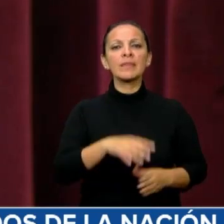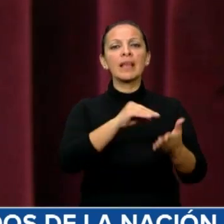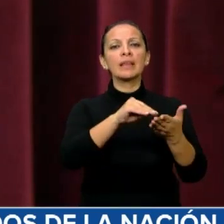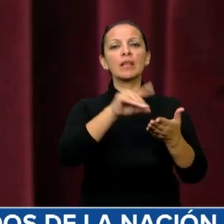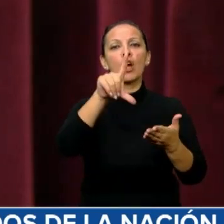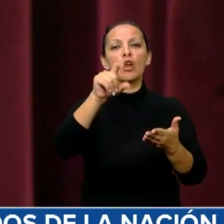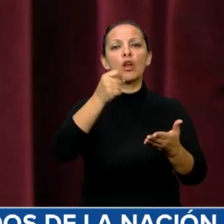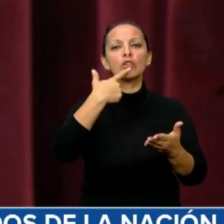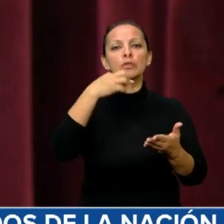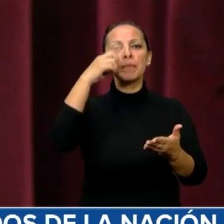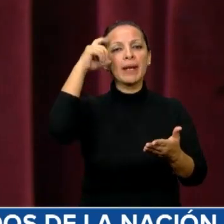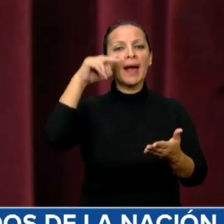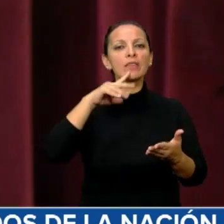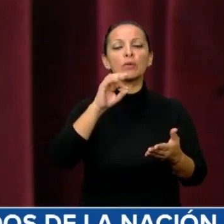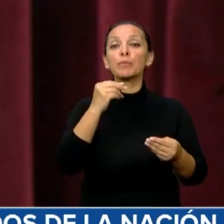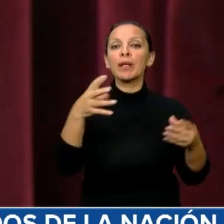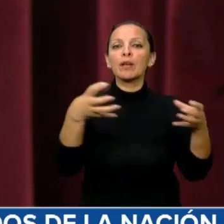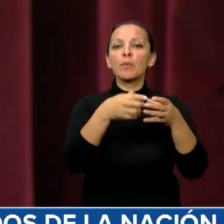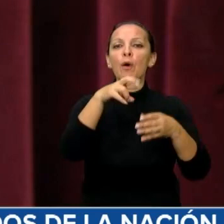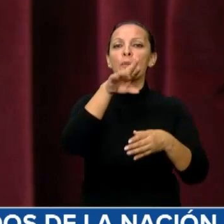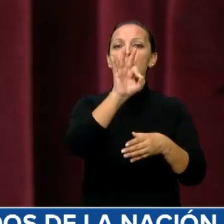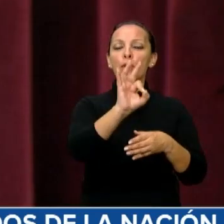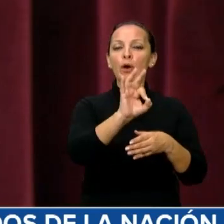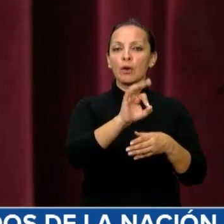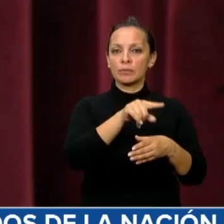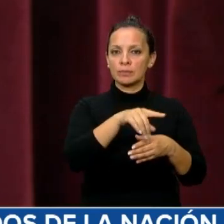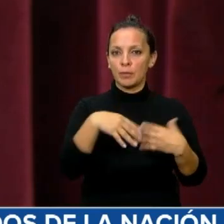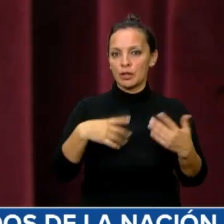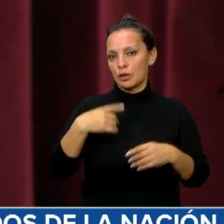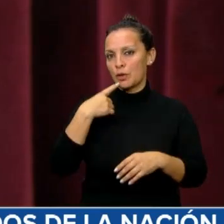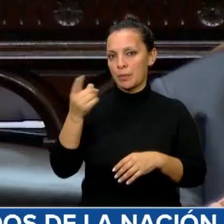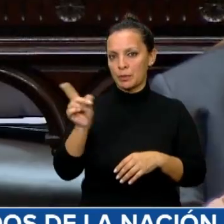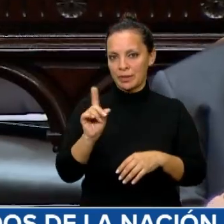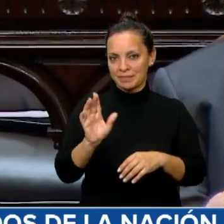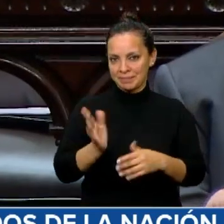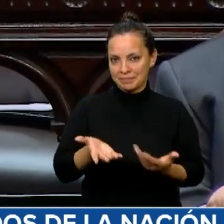Diputada Los Penatos, porque el bloque de PRO estaba consignado, no pregunten. Sí.